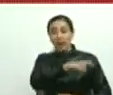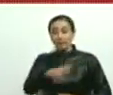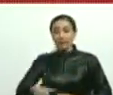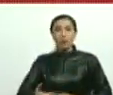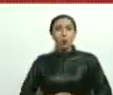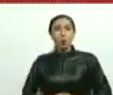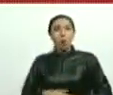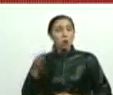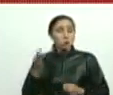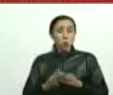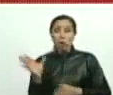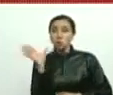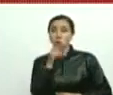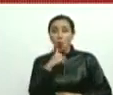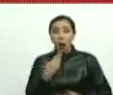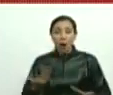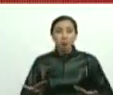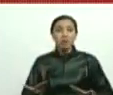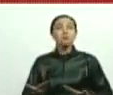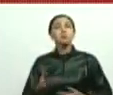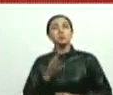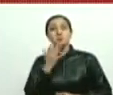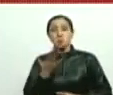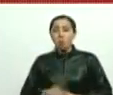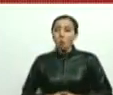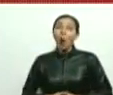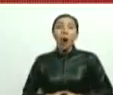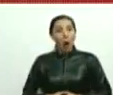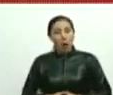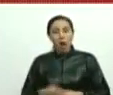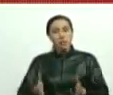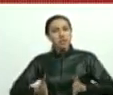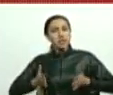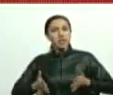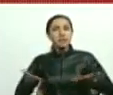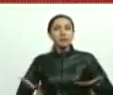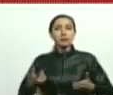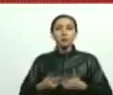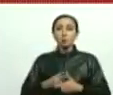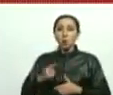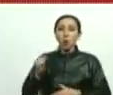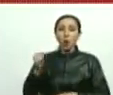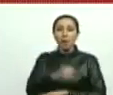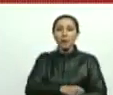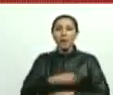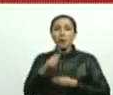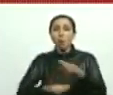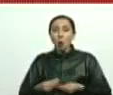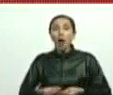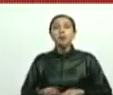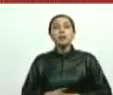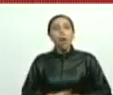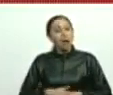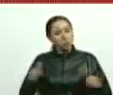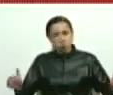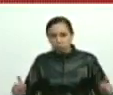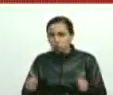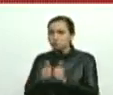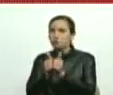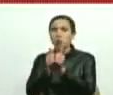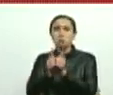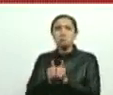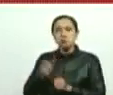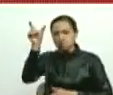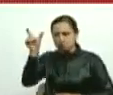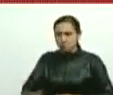suerte de ser resultar electos, con desprendimiento tienen que ir al compañero que obtuvo la victoria